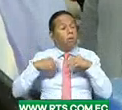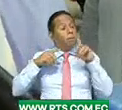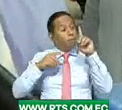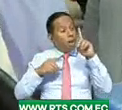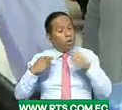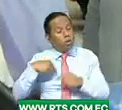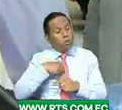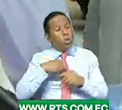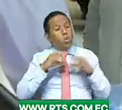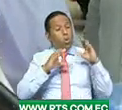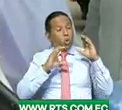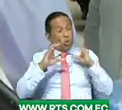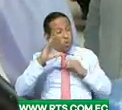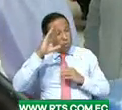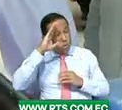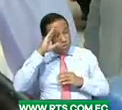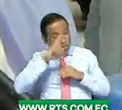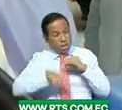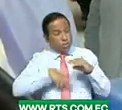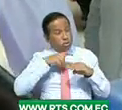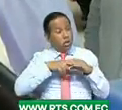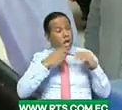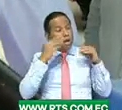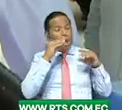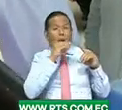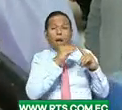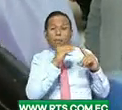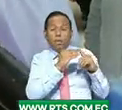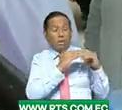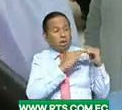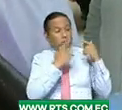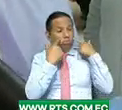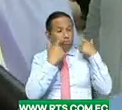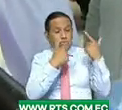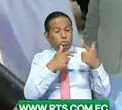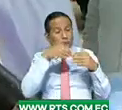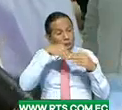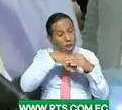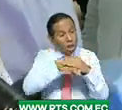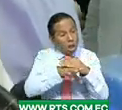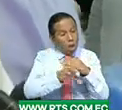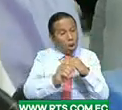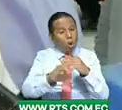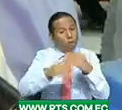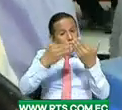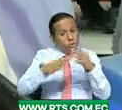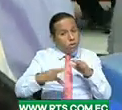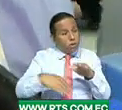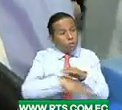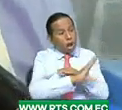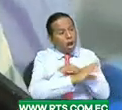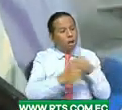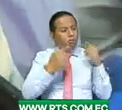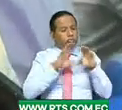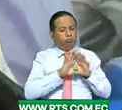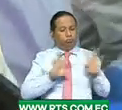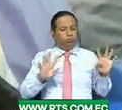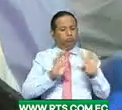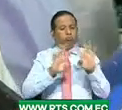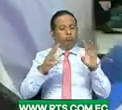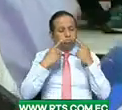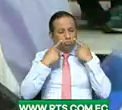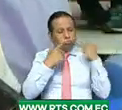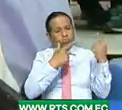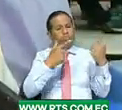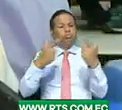la Policía Nacional para que se pueda salvaguardar la seguridad de los estudiantes al ingreso, a la salida de la institución educativa, que pueda haber monitoreos, que pueda